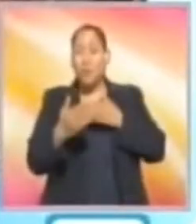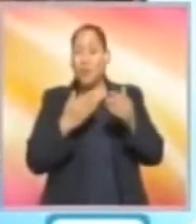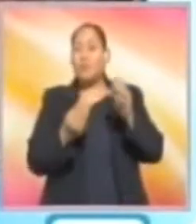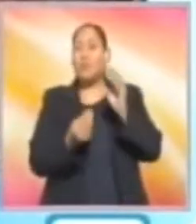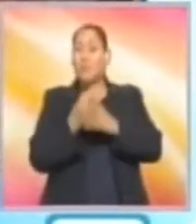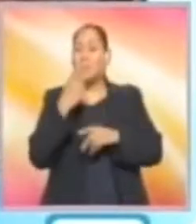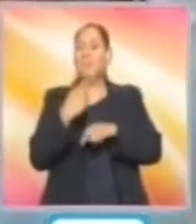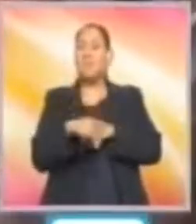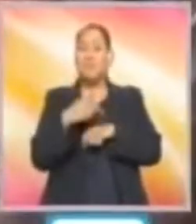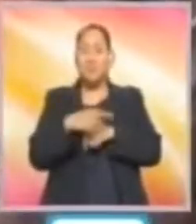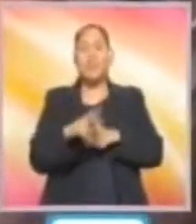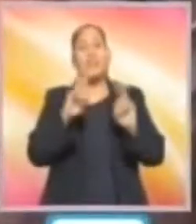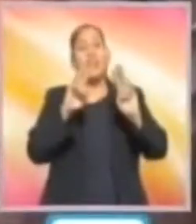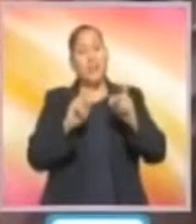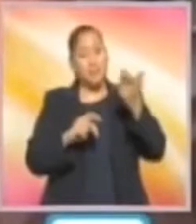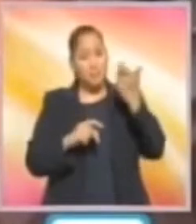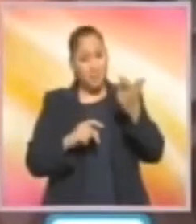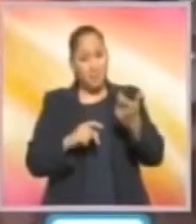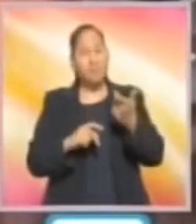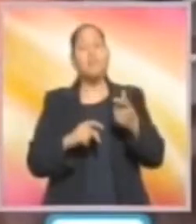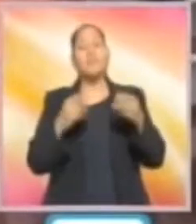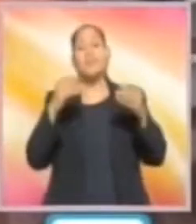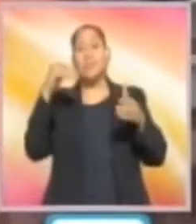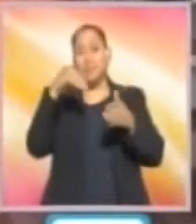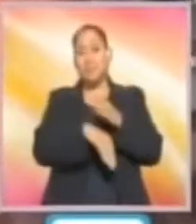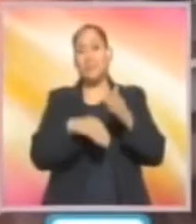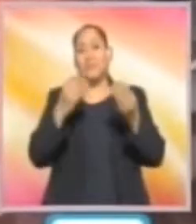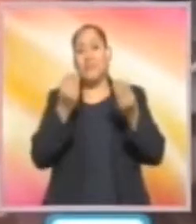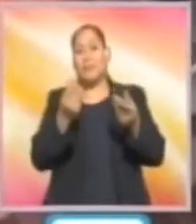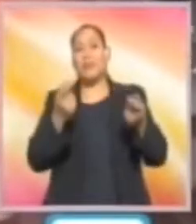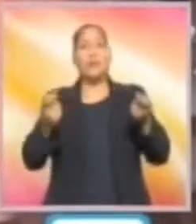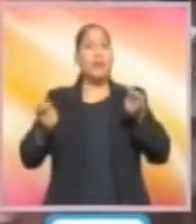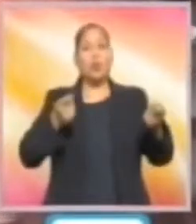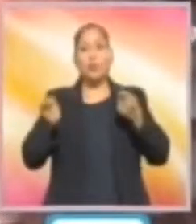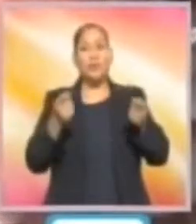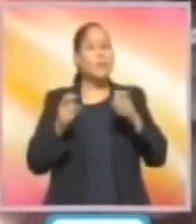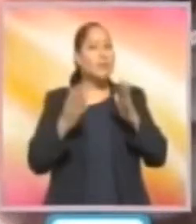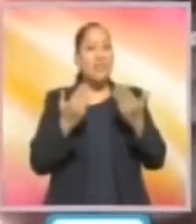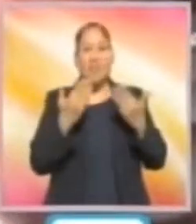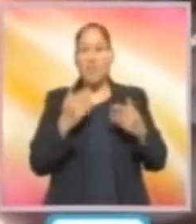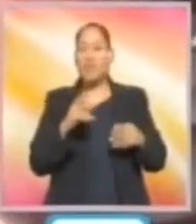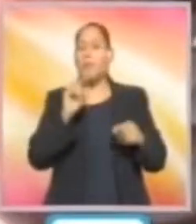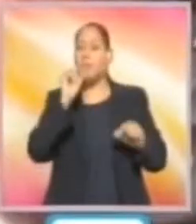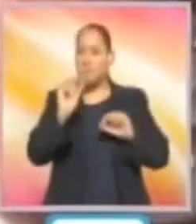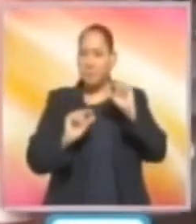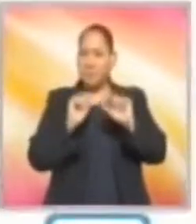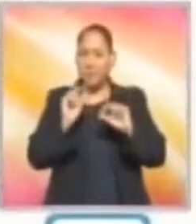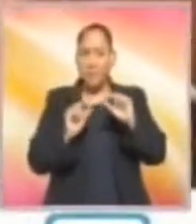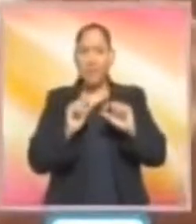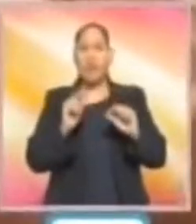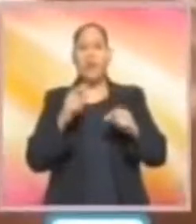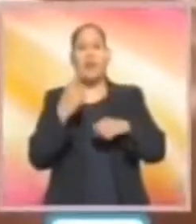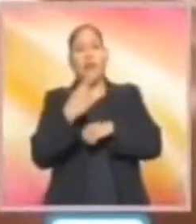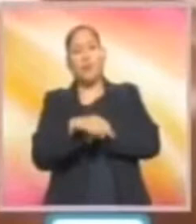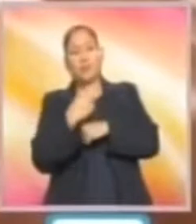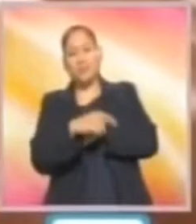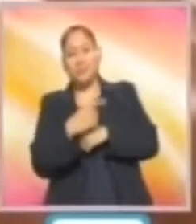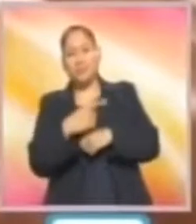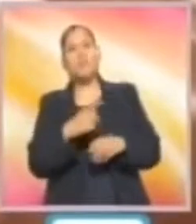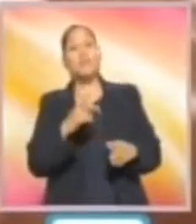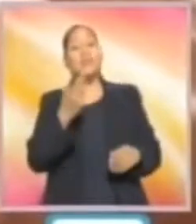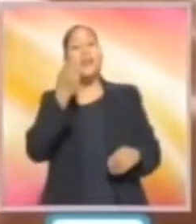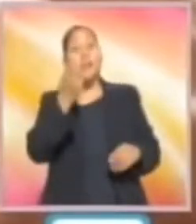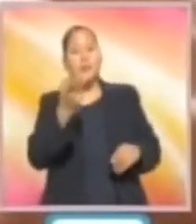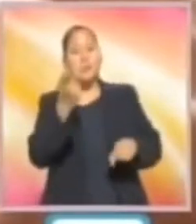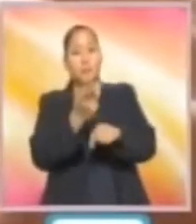una era muy peligrosa en el tema económico. Se está perdiendo ese control, nos estamos volviendo demasiado automatizados, y esto hace,